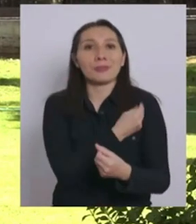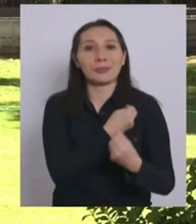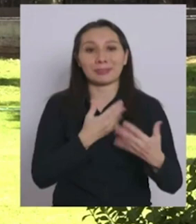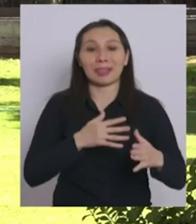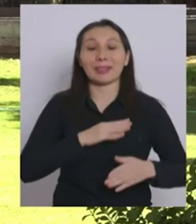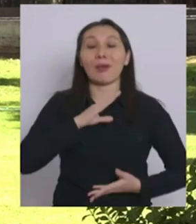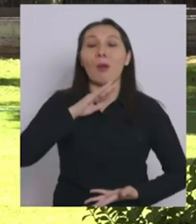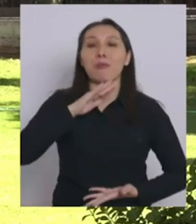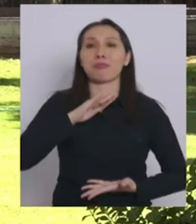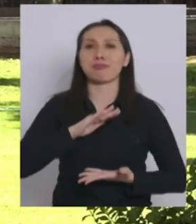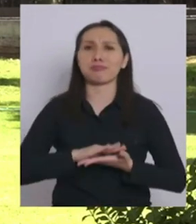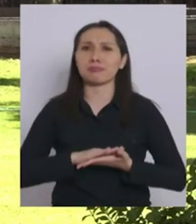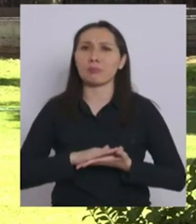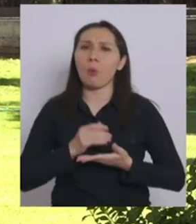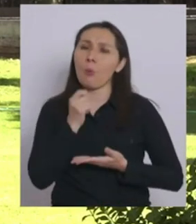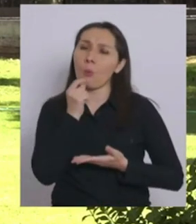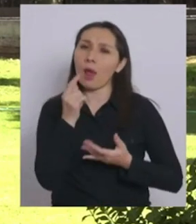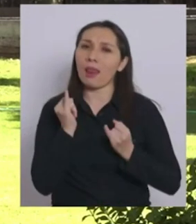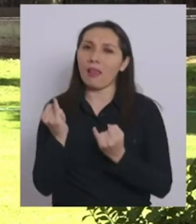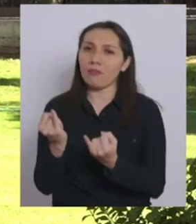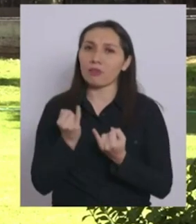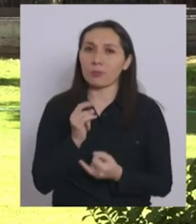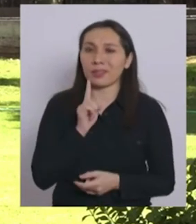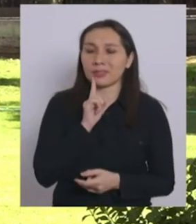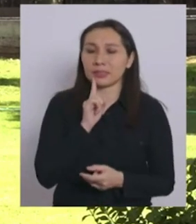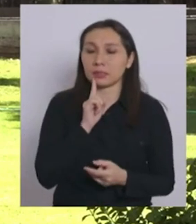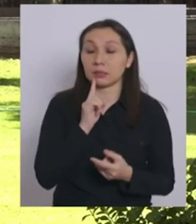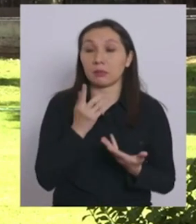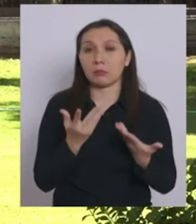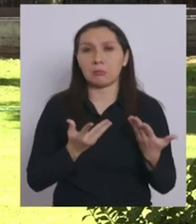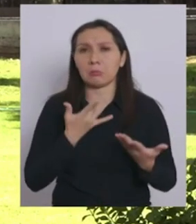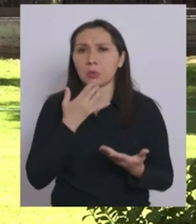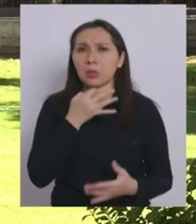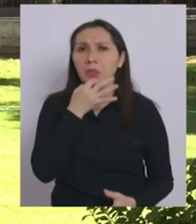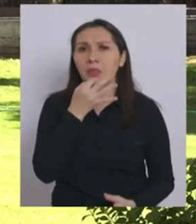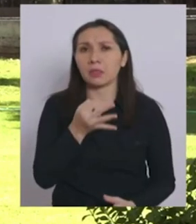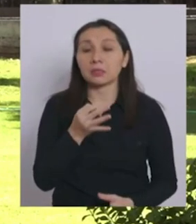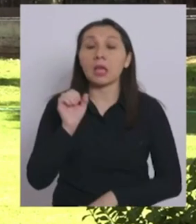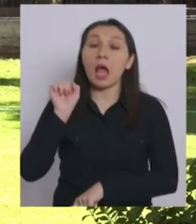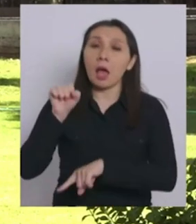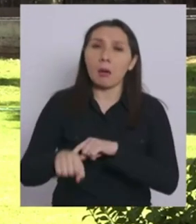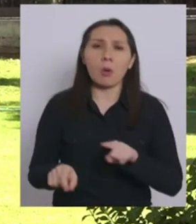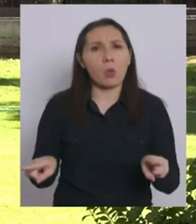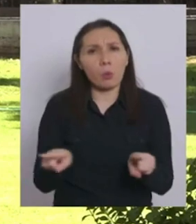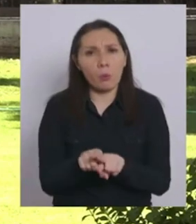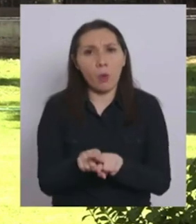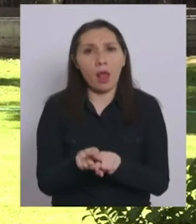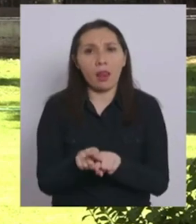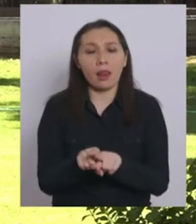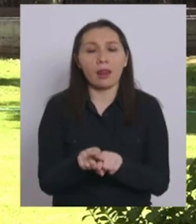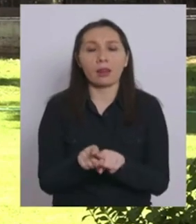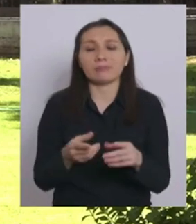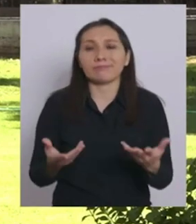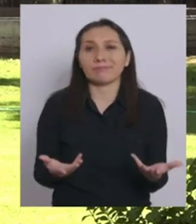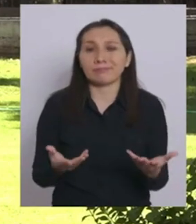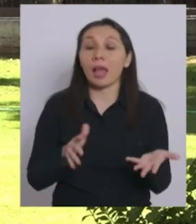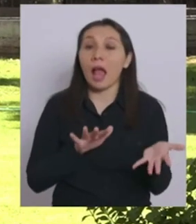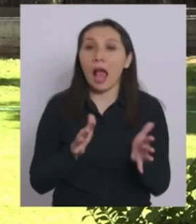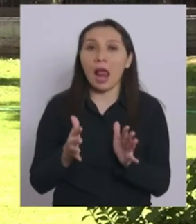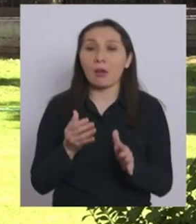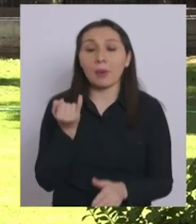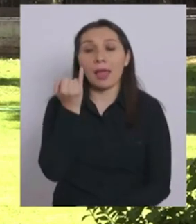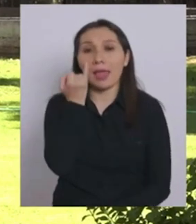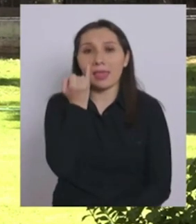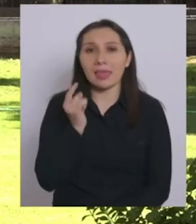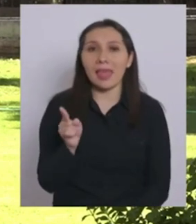hizo qué información hay hasta el momento porque se decide finalmente aprobar de todas maneras y quizás el s&p